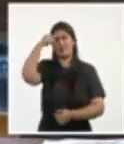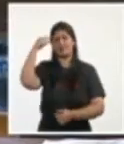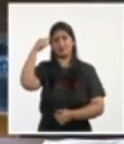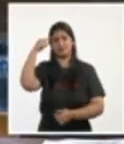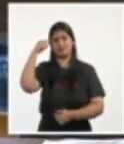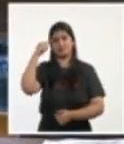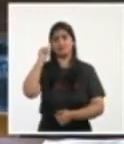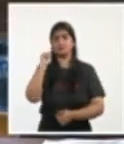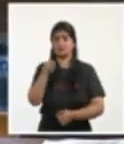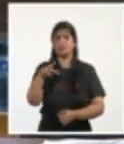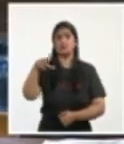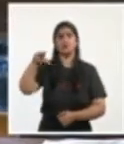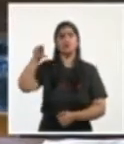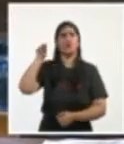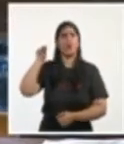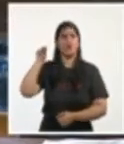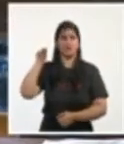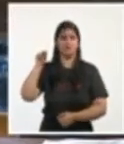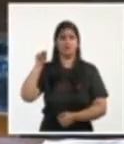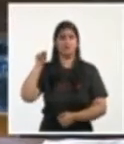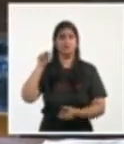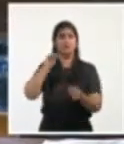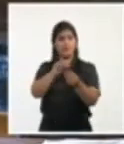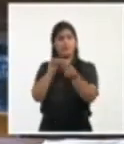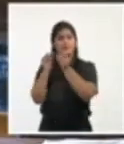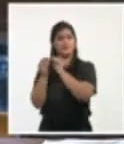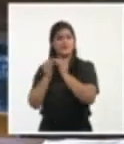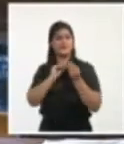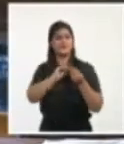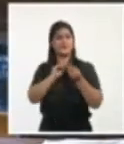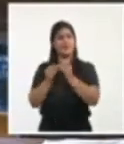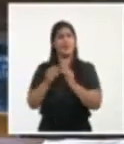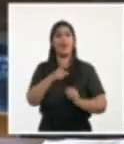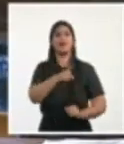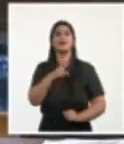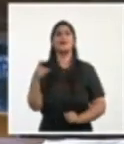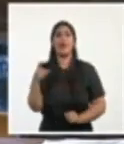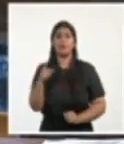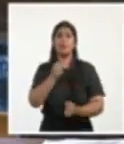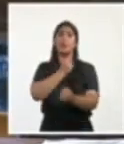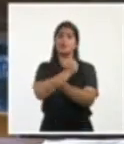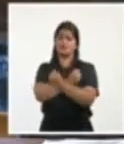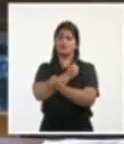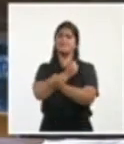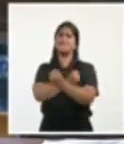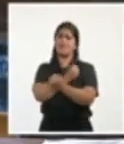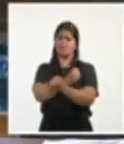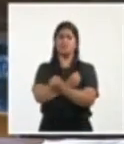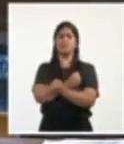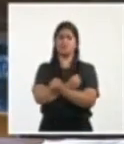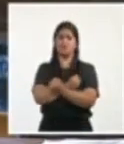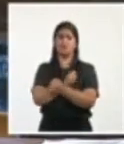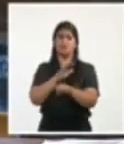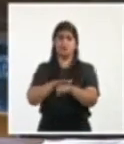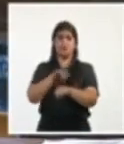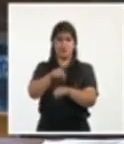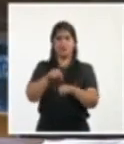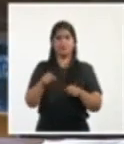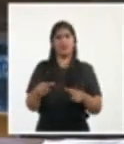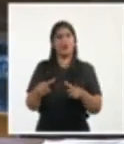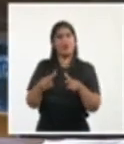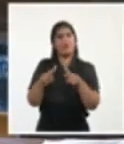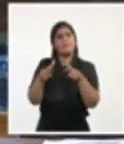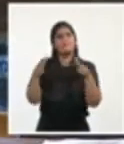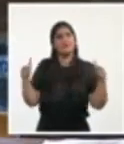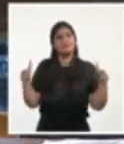reconocidos como cepas altamente contagiosas y de asociación elevada al incremento de la mortalidad, que